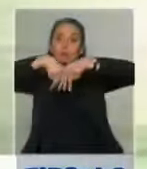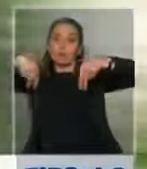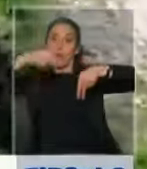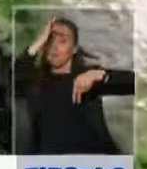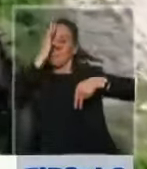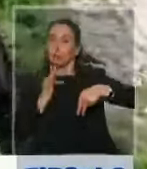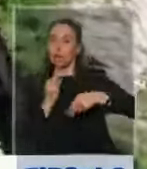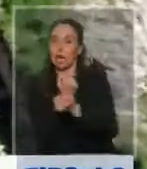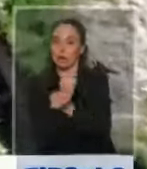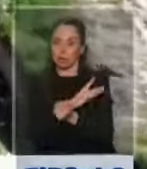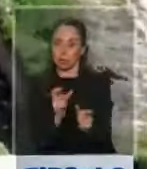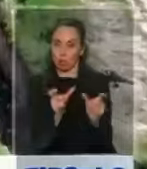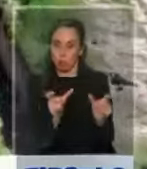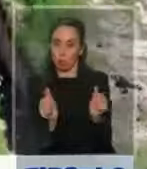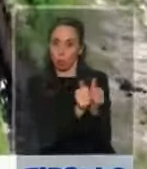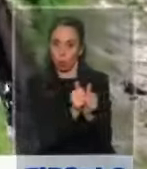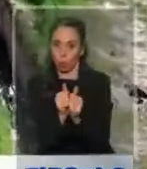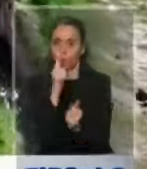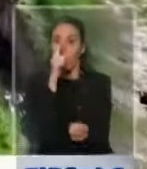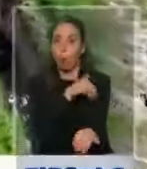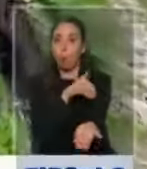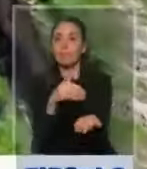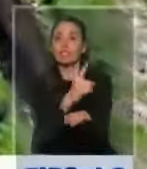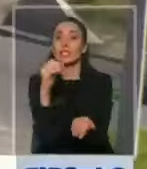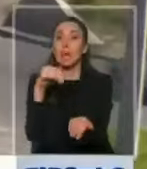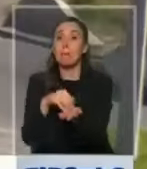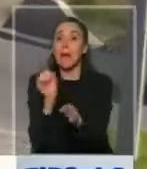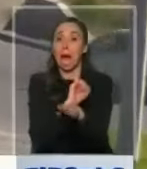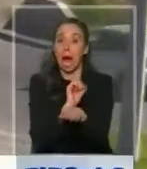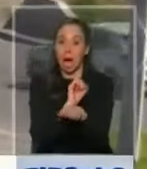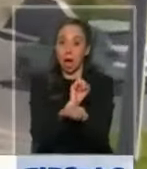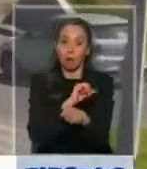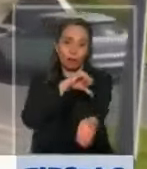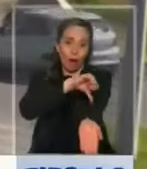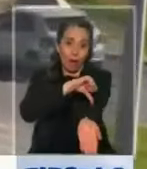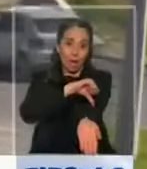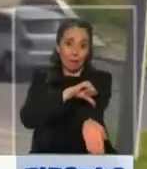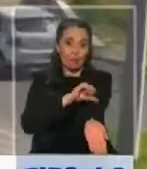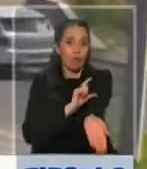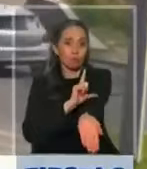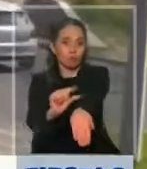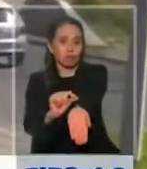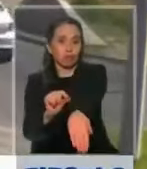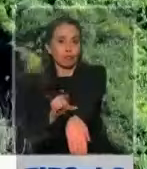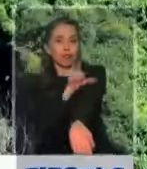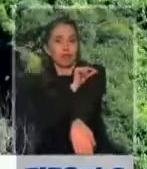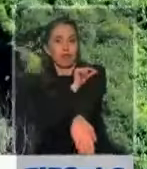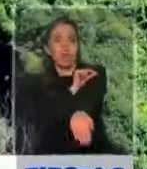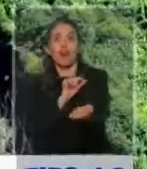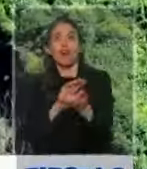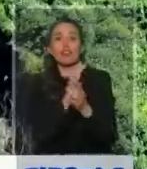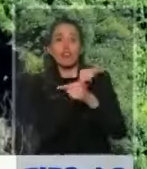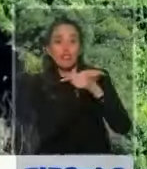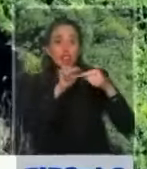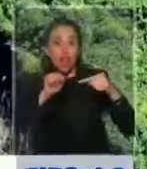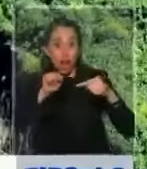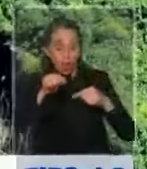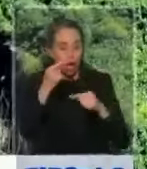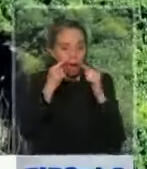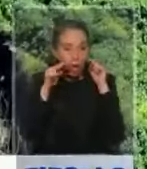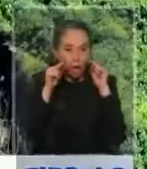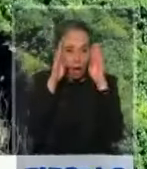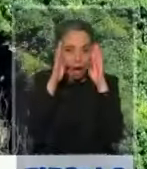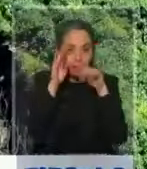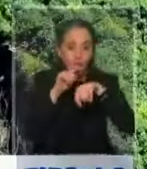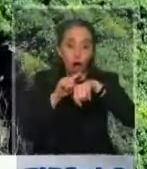Chile. 1.100.000 vehículos se estiman que saldrán de la capital durante toda la semana. Ponga atención porque ya hay